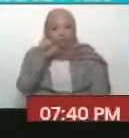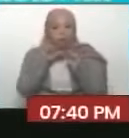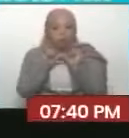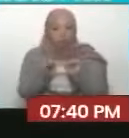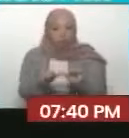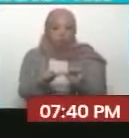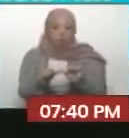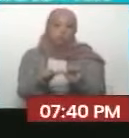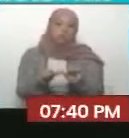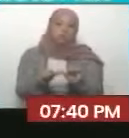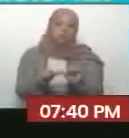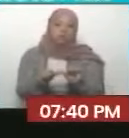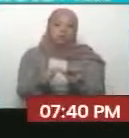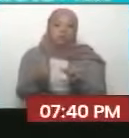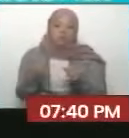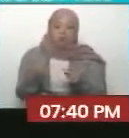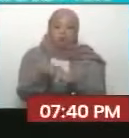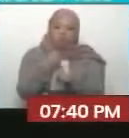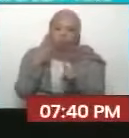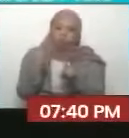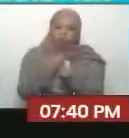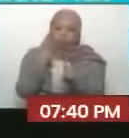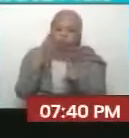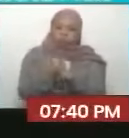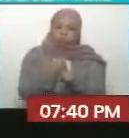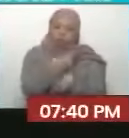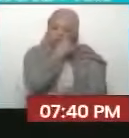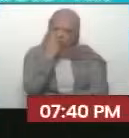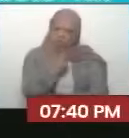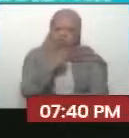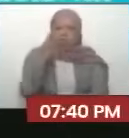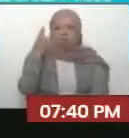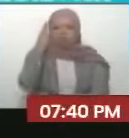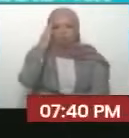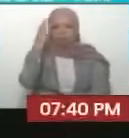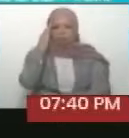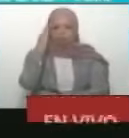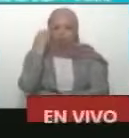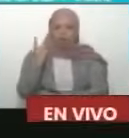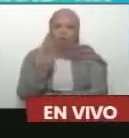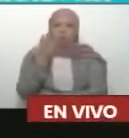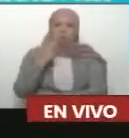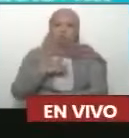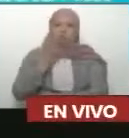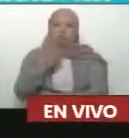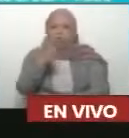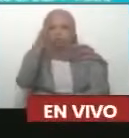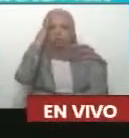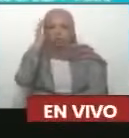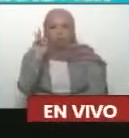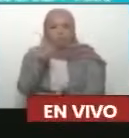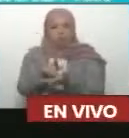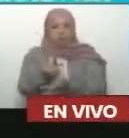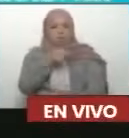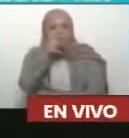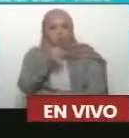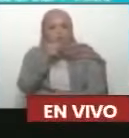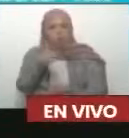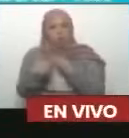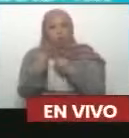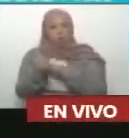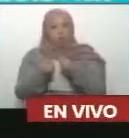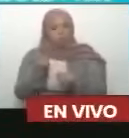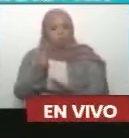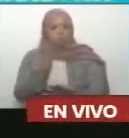persistencia, perseverancia, saber siempre dónde uno está parado y saber siempre hacia dónde quiere